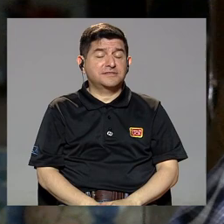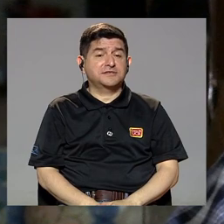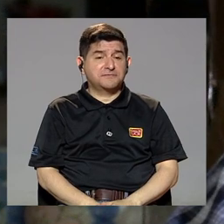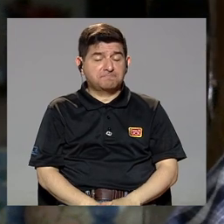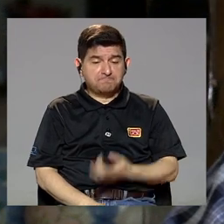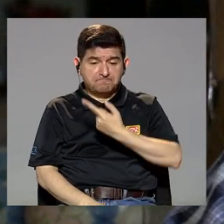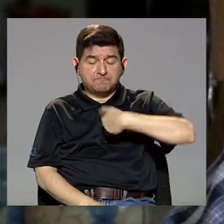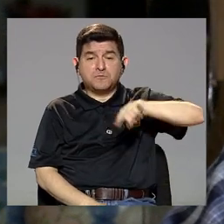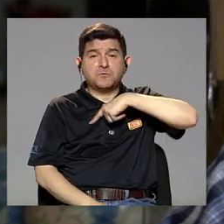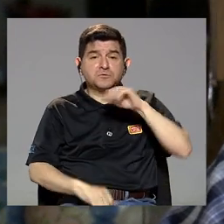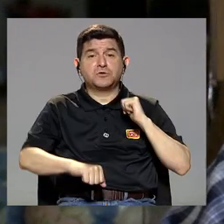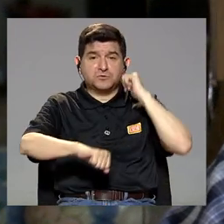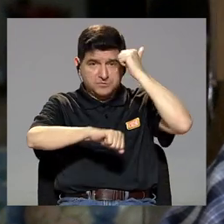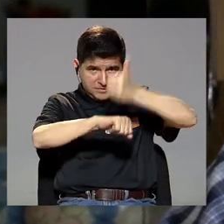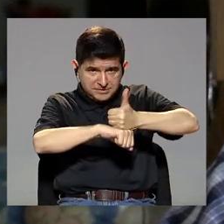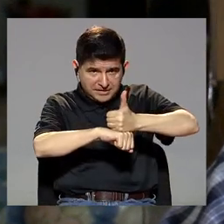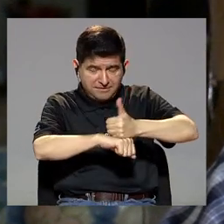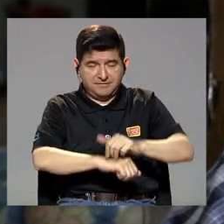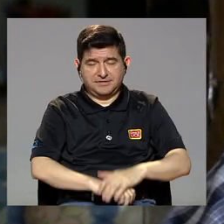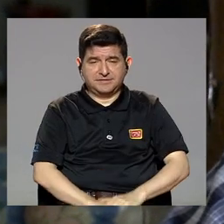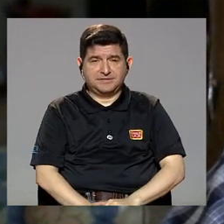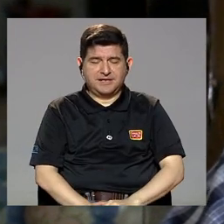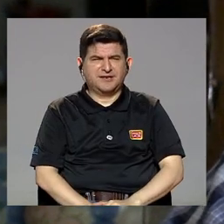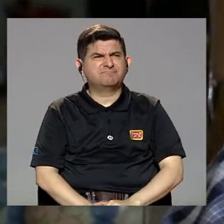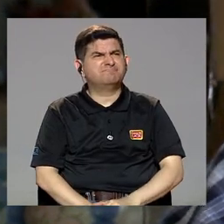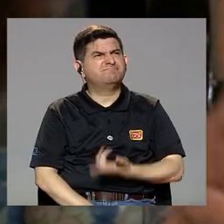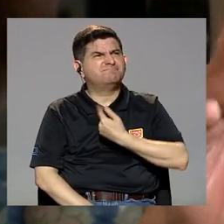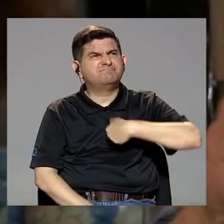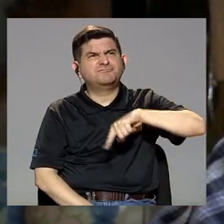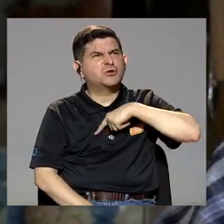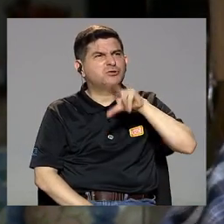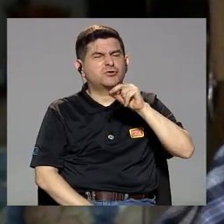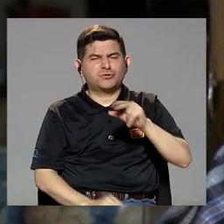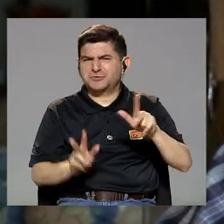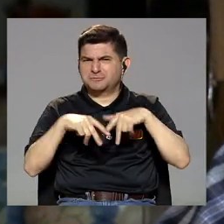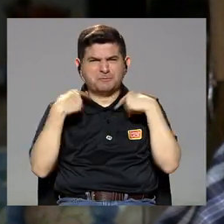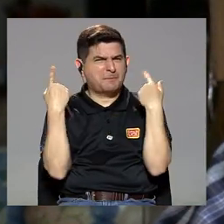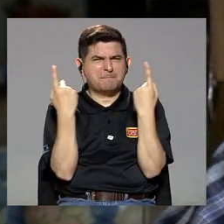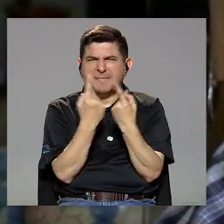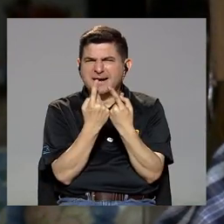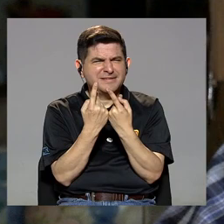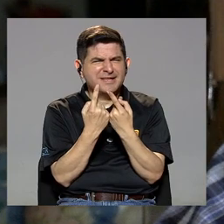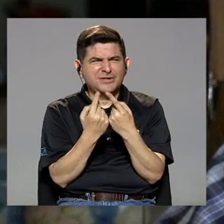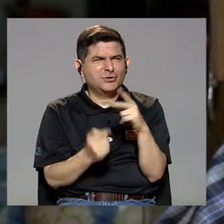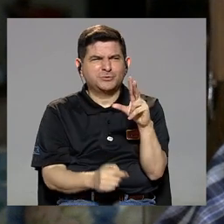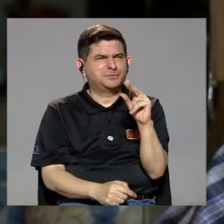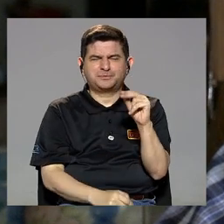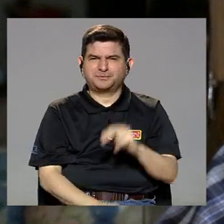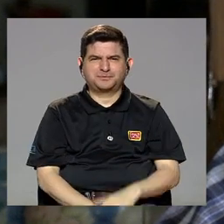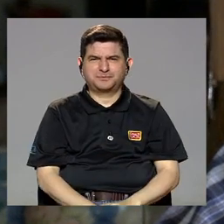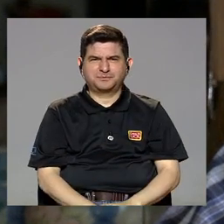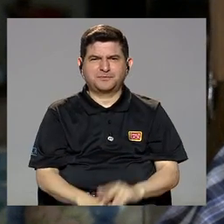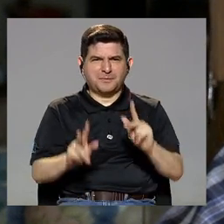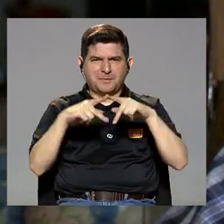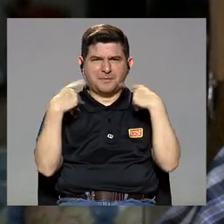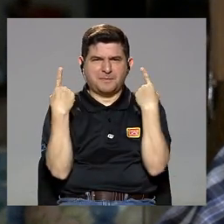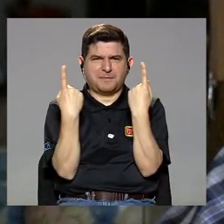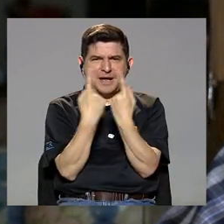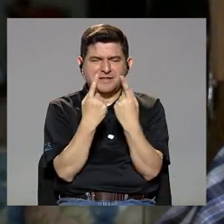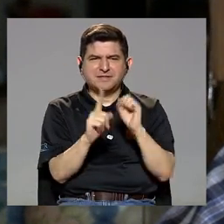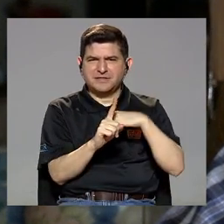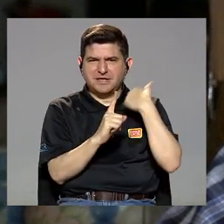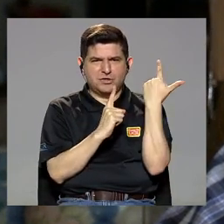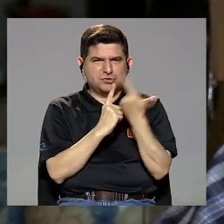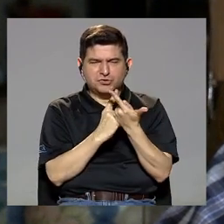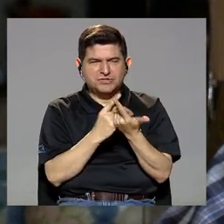establecimos no nosotros cuando llegó el partido no fue tanto ahí el partido socialista no no no no